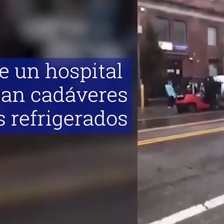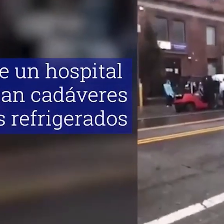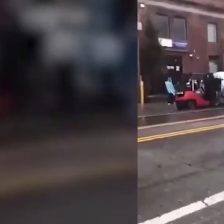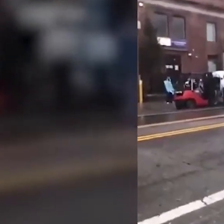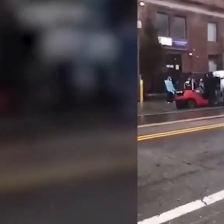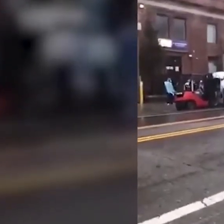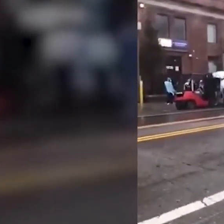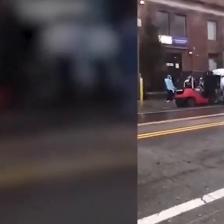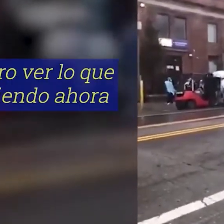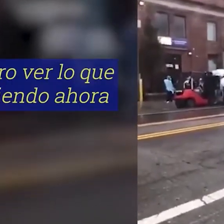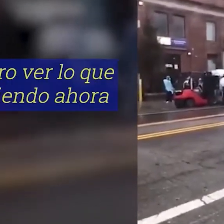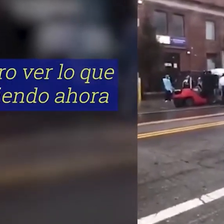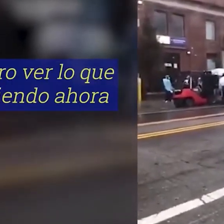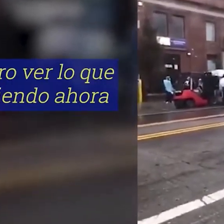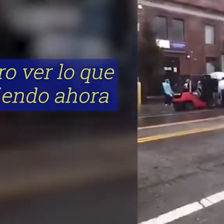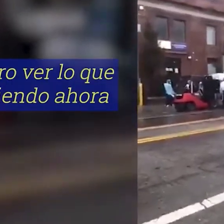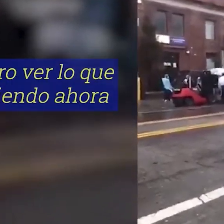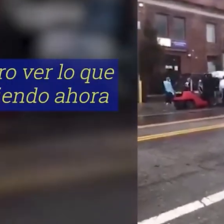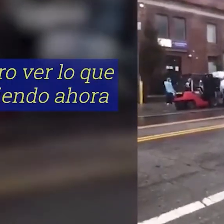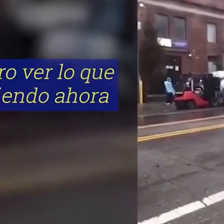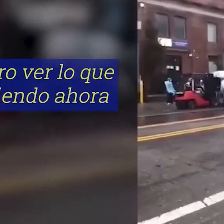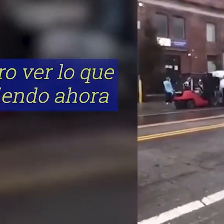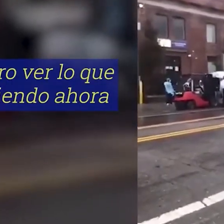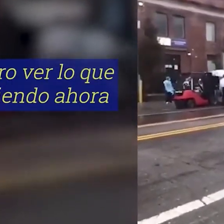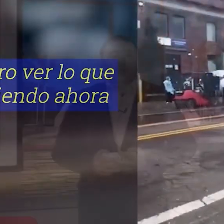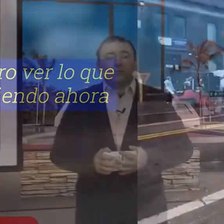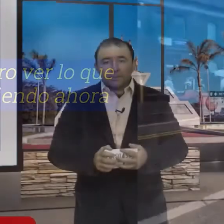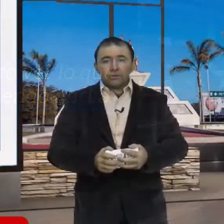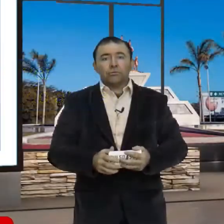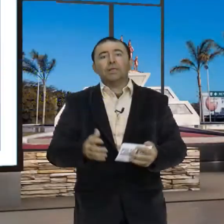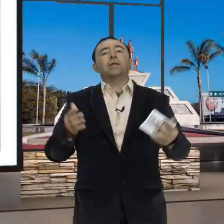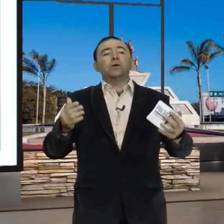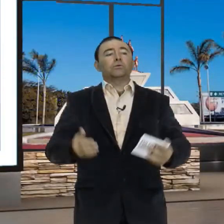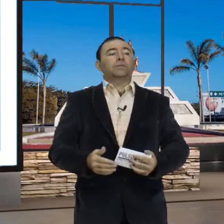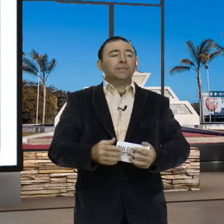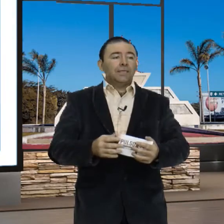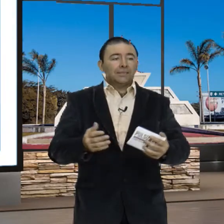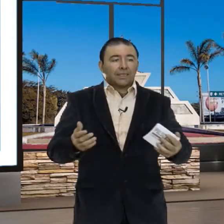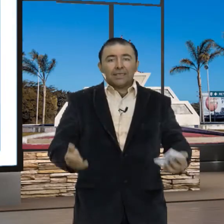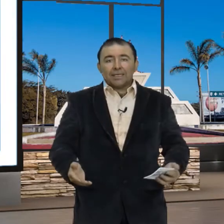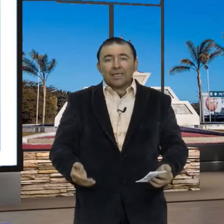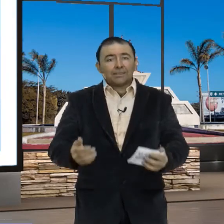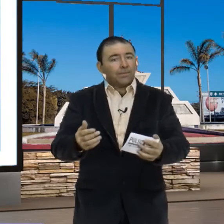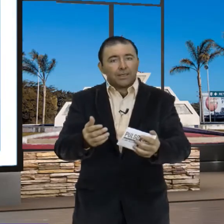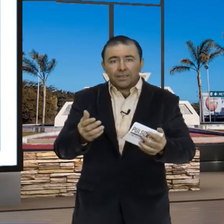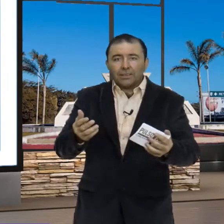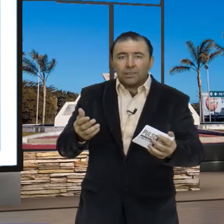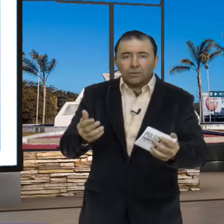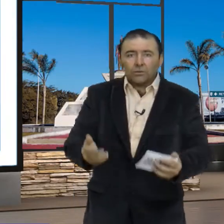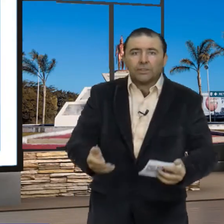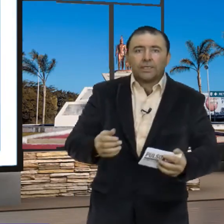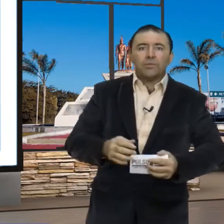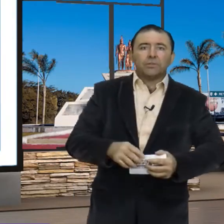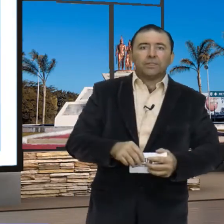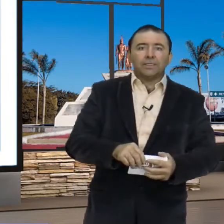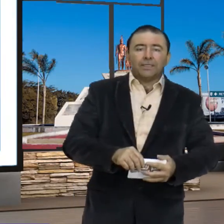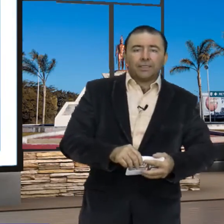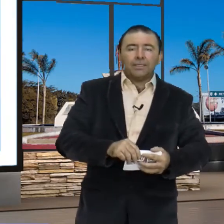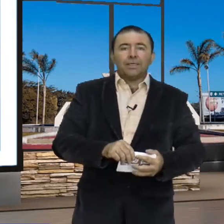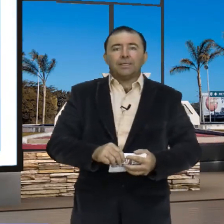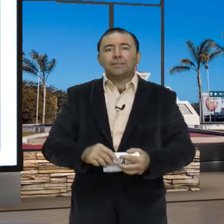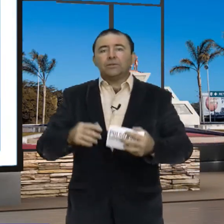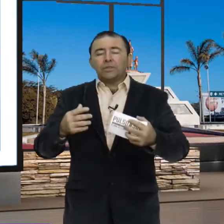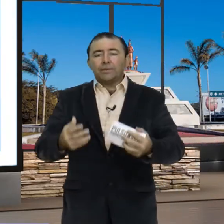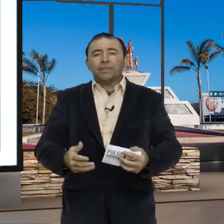Hopkins por eso es muy importante que aquí en la ciudad de Chetumal usted se quede en casa para que no lleguemos a